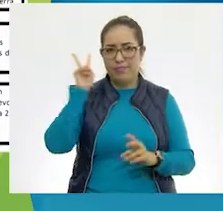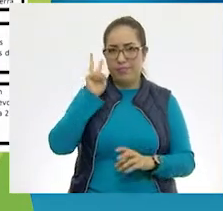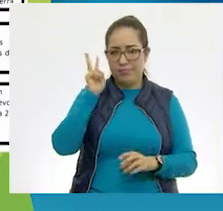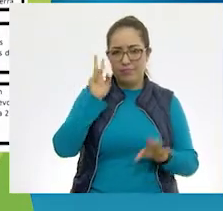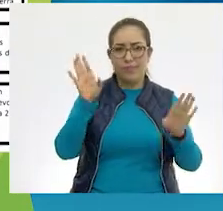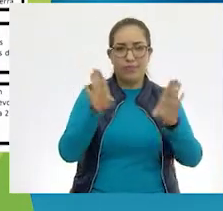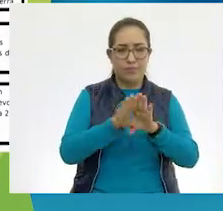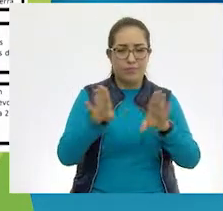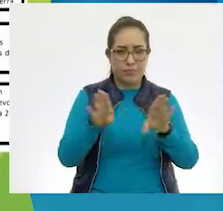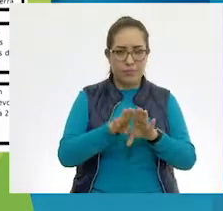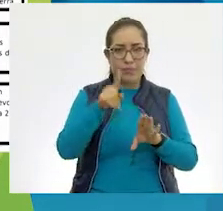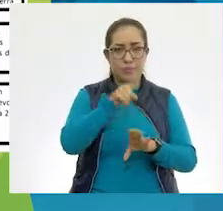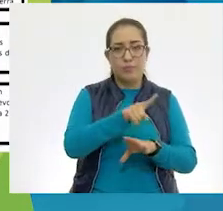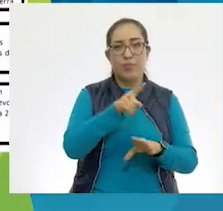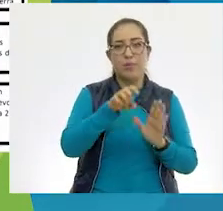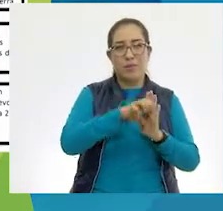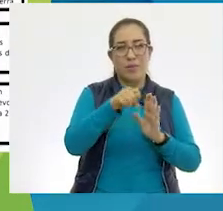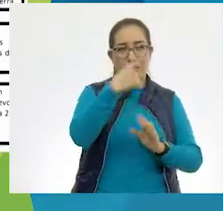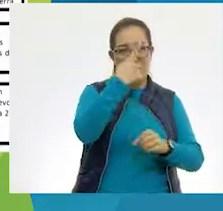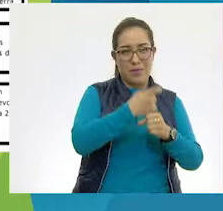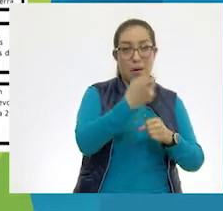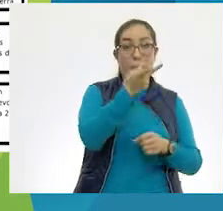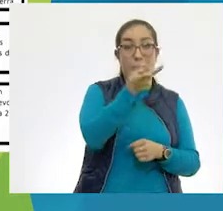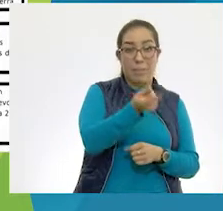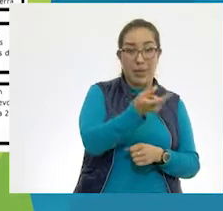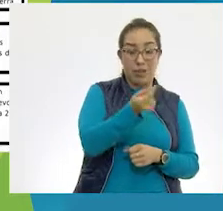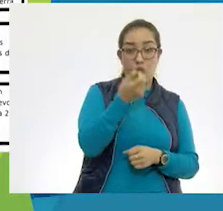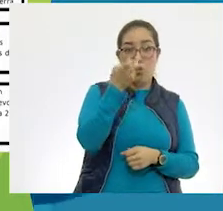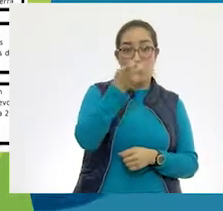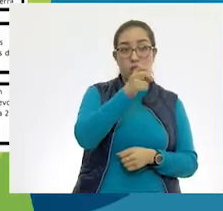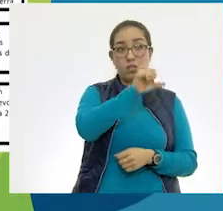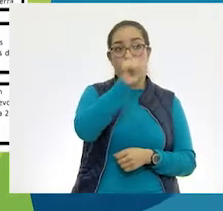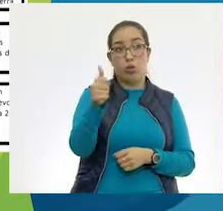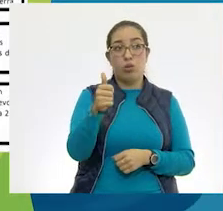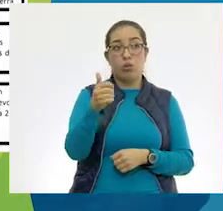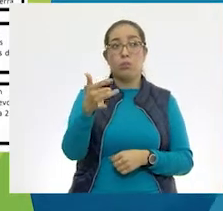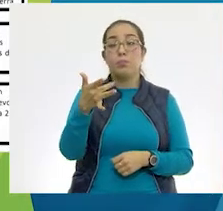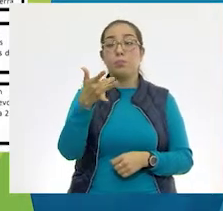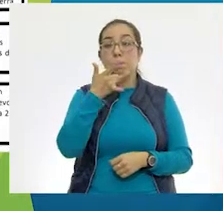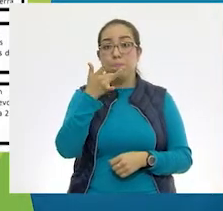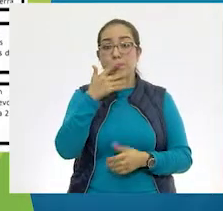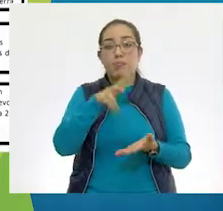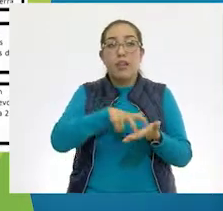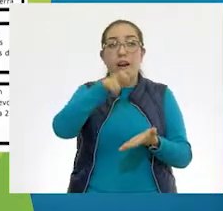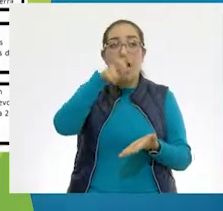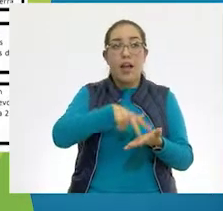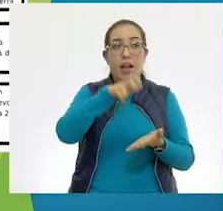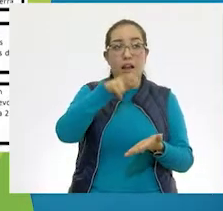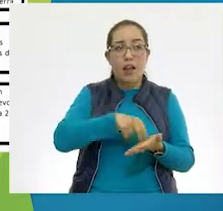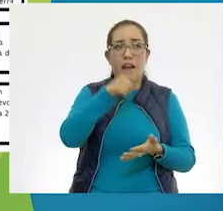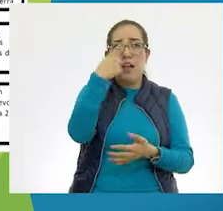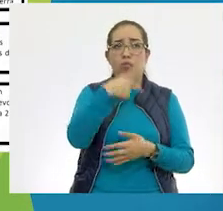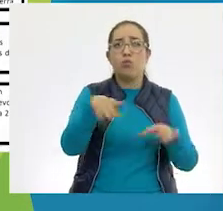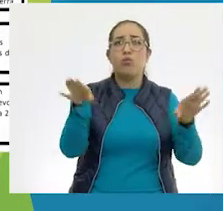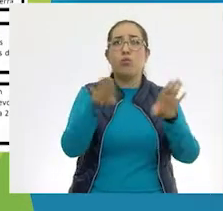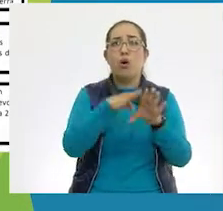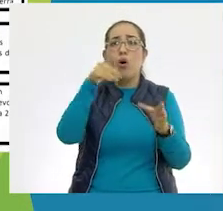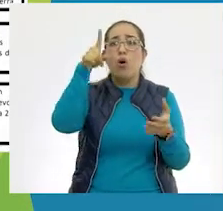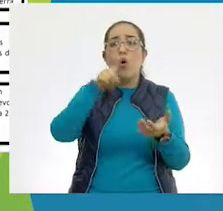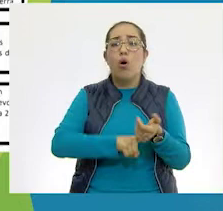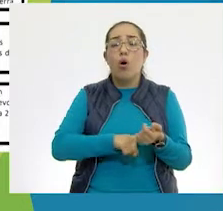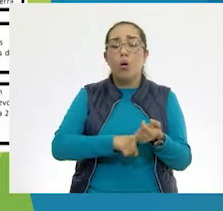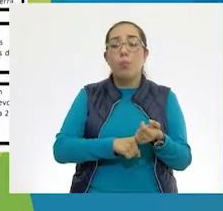representado los mamíferos por un perro. El anfibio son ovíparos, ahí está el ejemplo de una rana, su fecundación es interna y